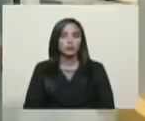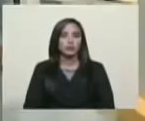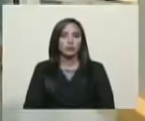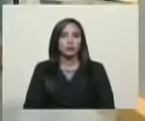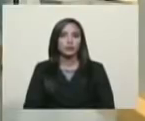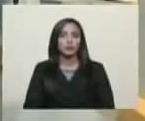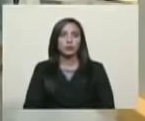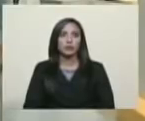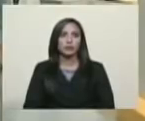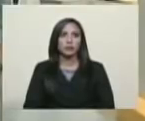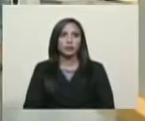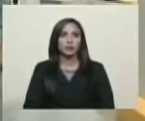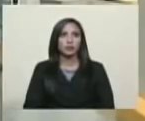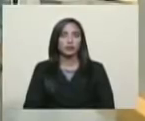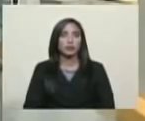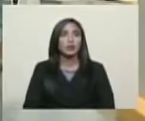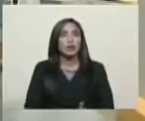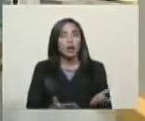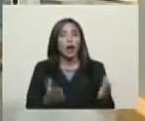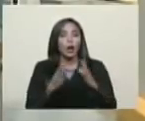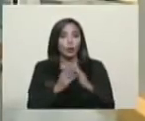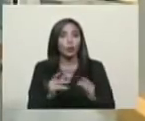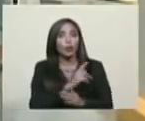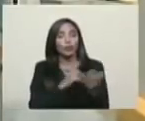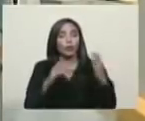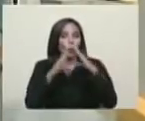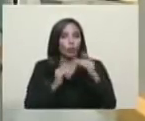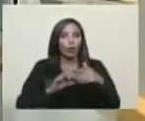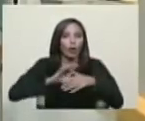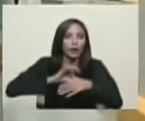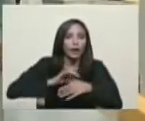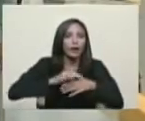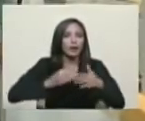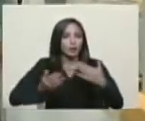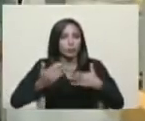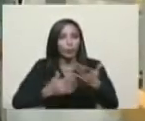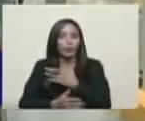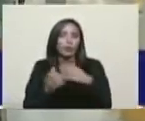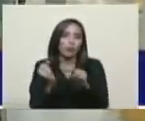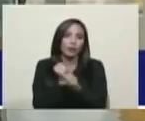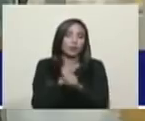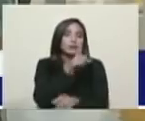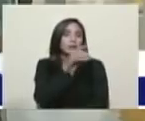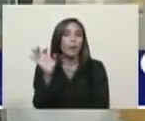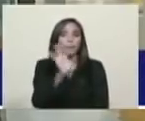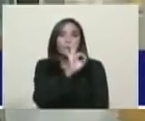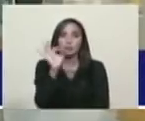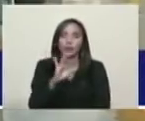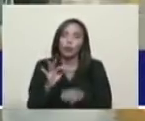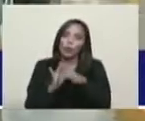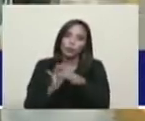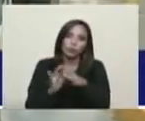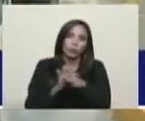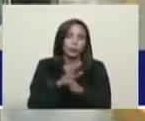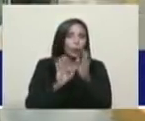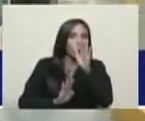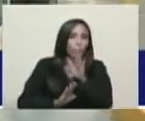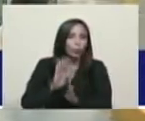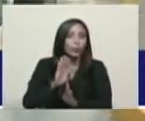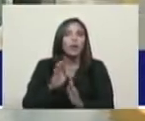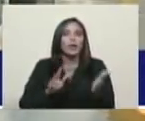anunciarle a nuestro estado Guárico que este centro cárnico operativo 100% con una capacidad